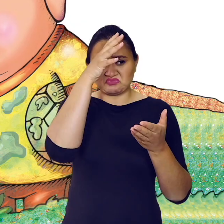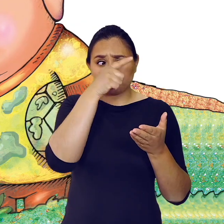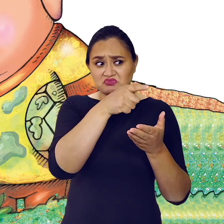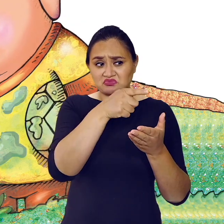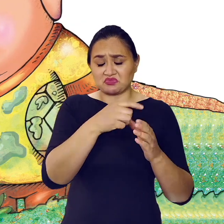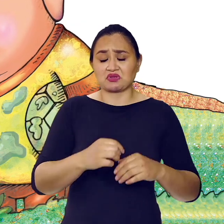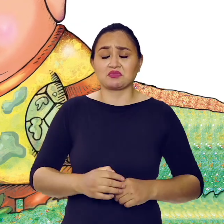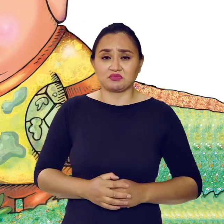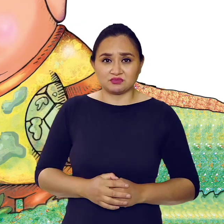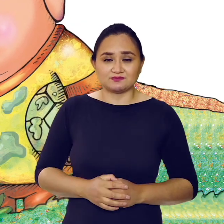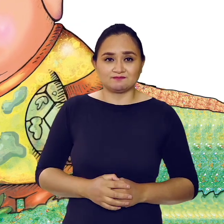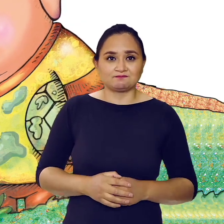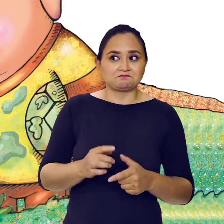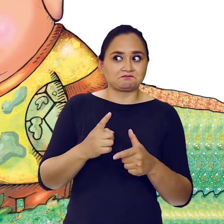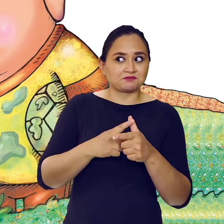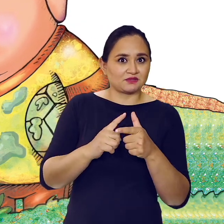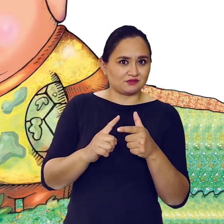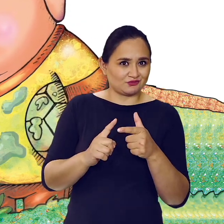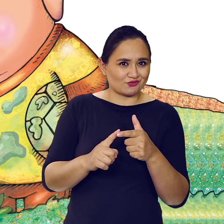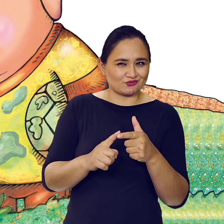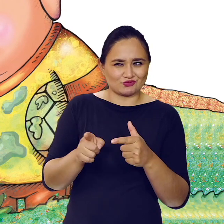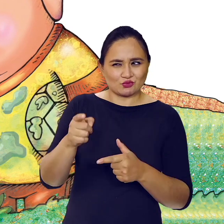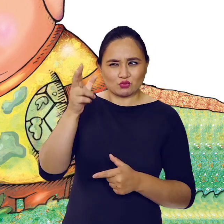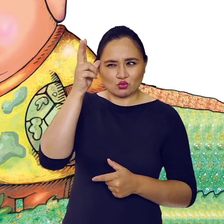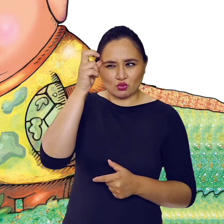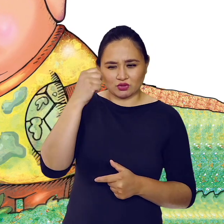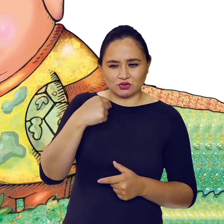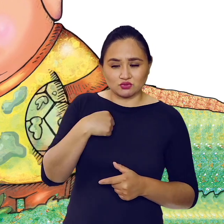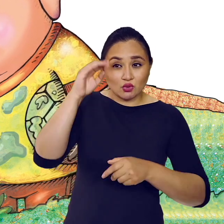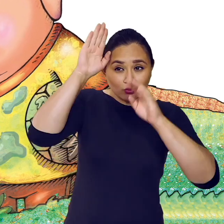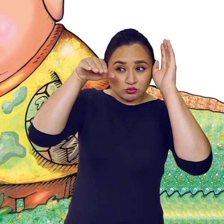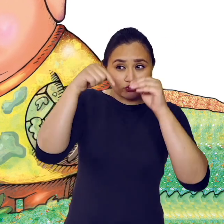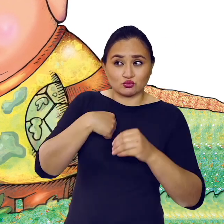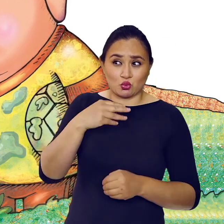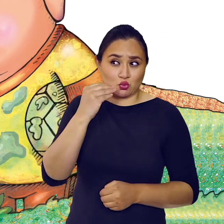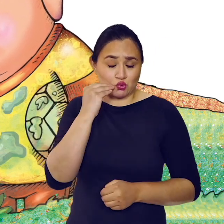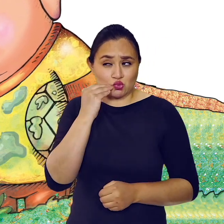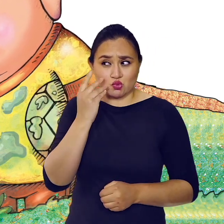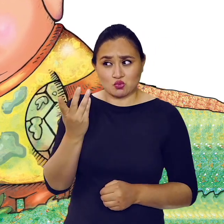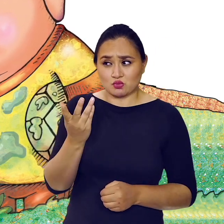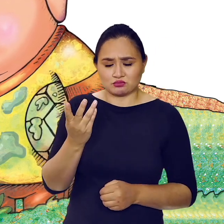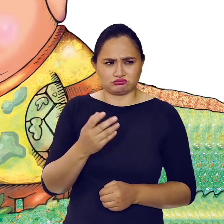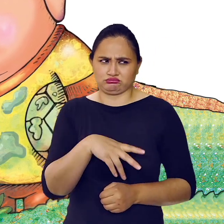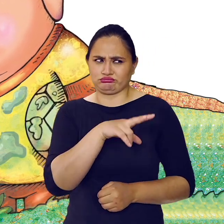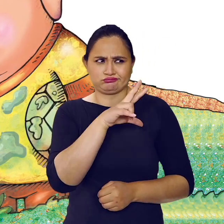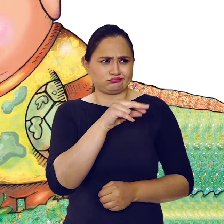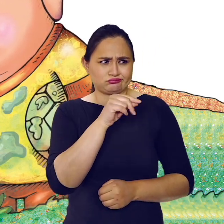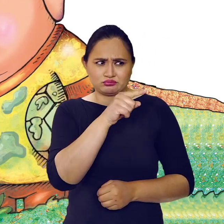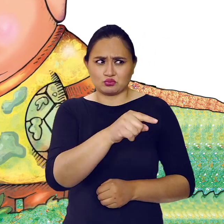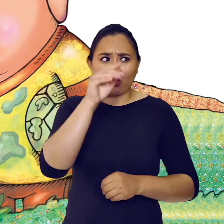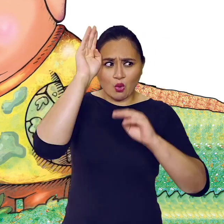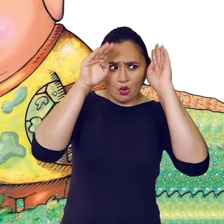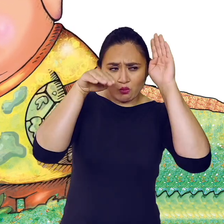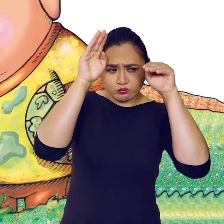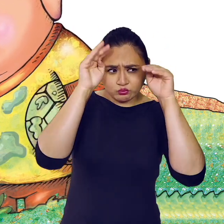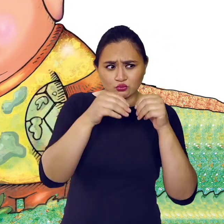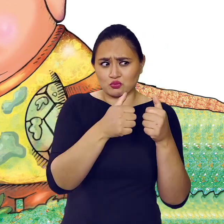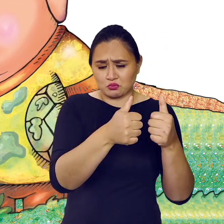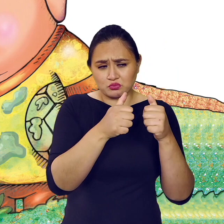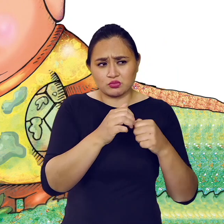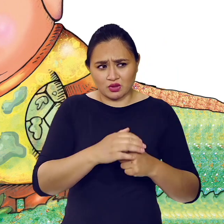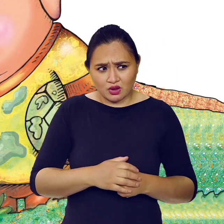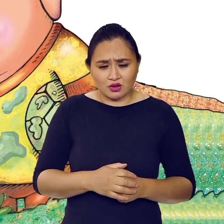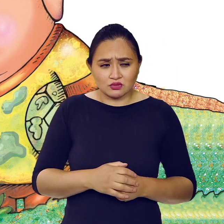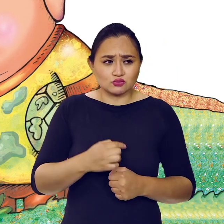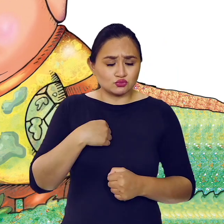leer. Entonces, ¿tú no crees que yo por ser burro sea tonto? No, antes pensaba que